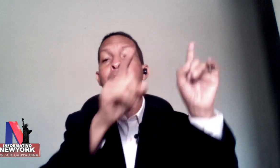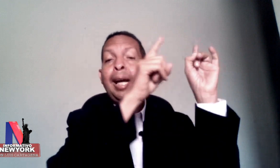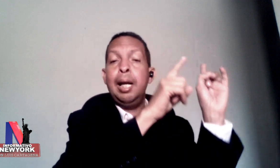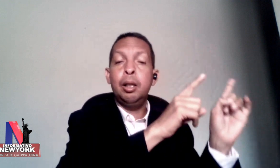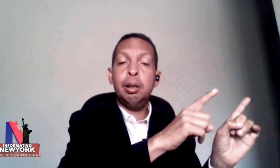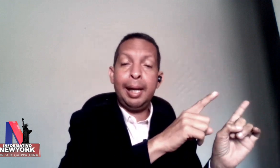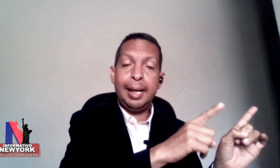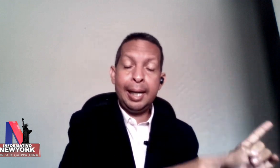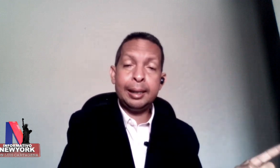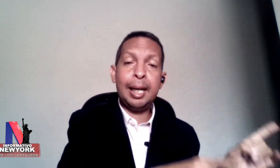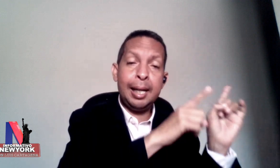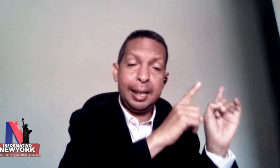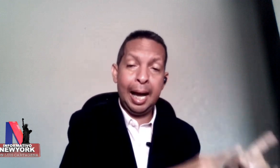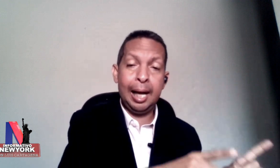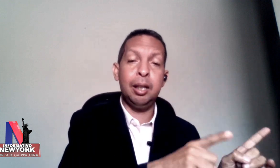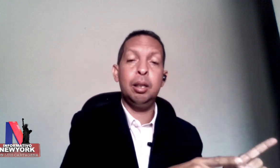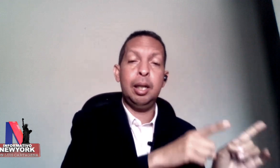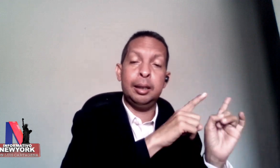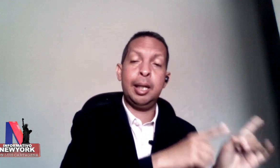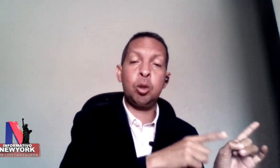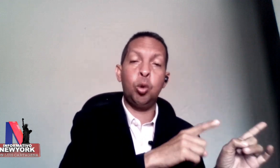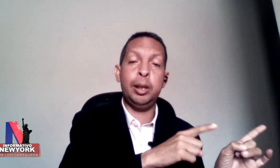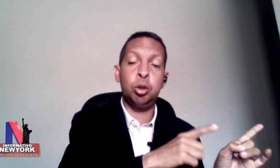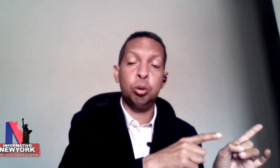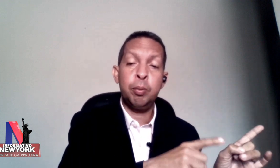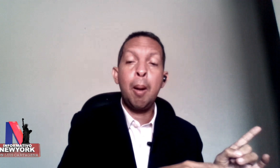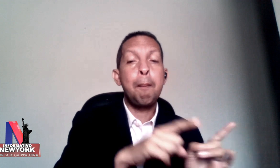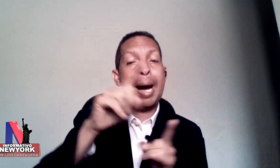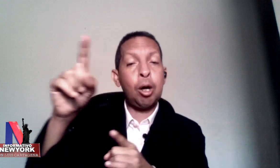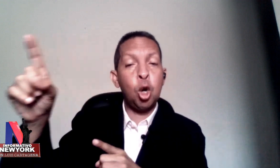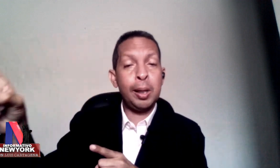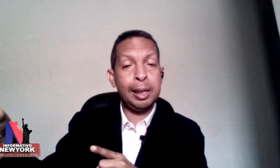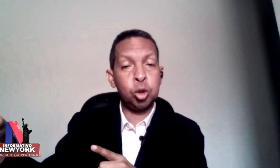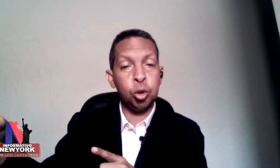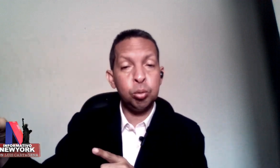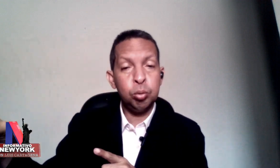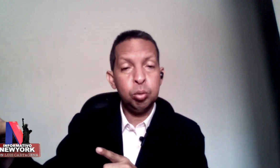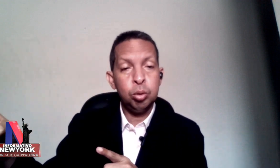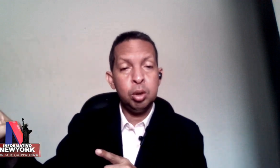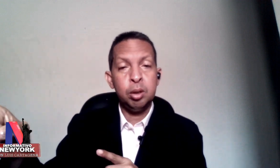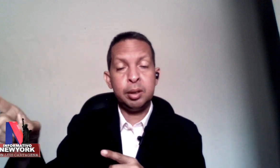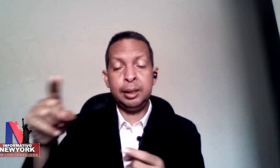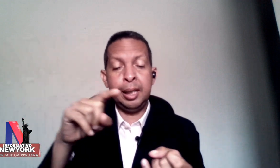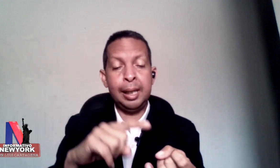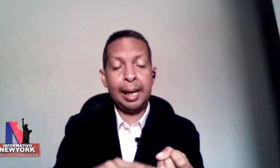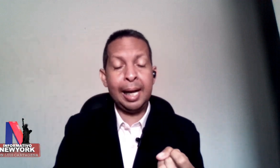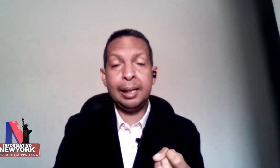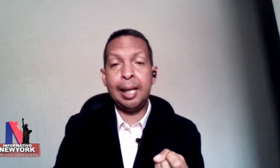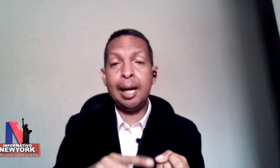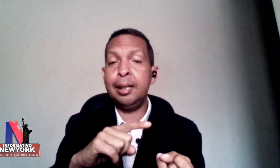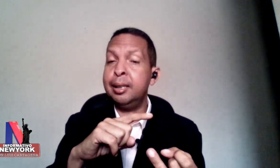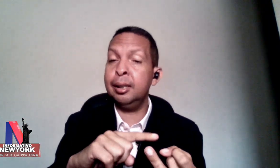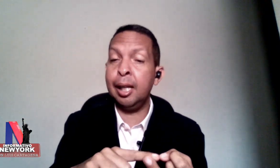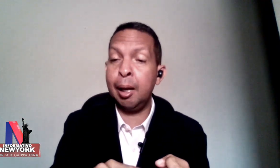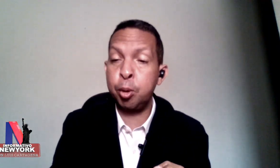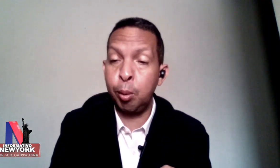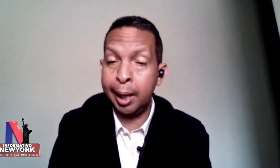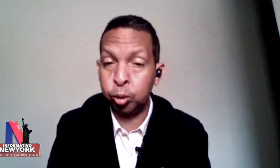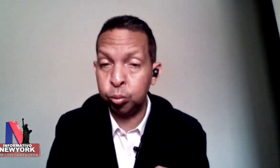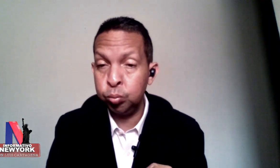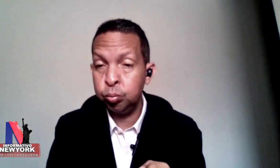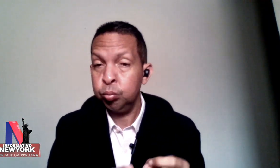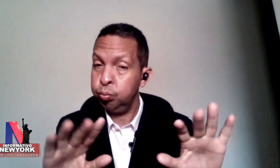autoricé eso. El gerente general Andrés Puerto pagó eso sin tener la calidad y sin